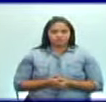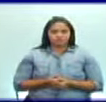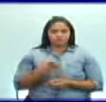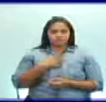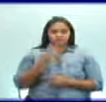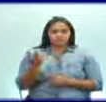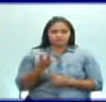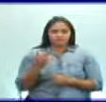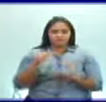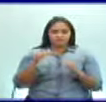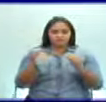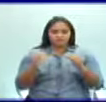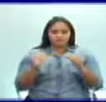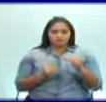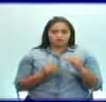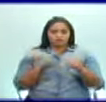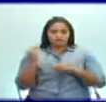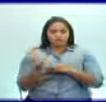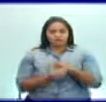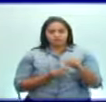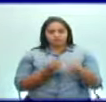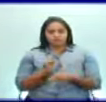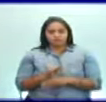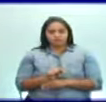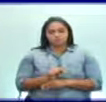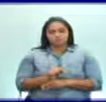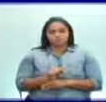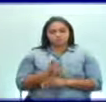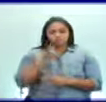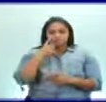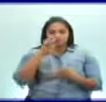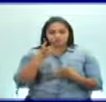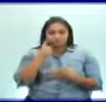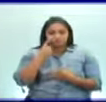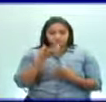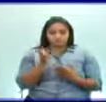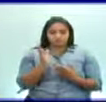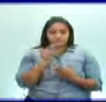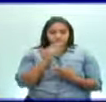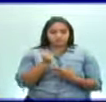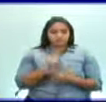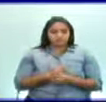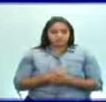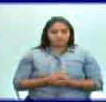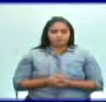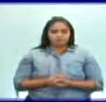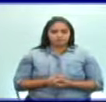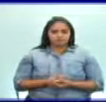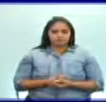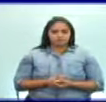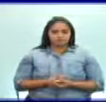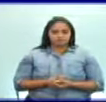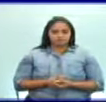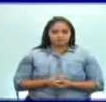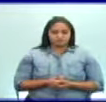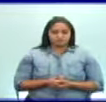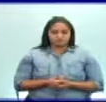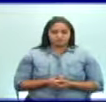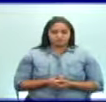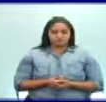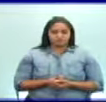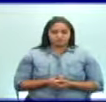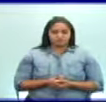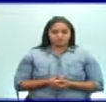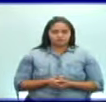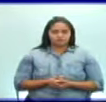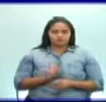a sustituir. Siempre es conveniente esto observar. Puede ser el 0, puede ser el intersecto o cualquier punto que nos dé la situación o el ejercicio.